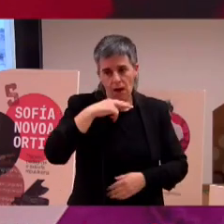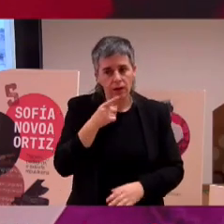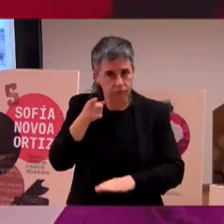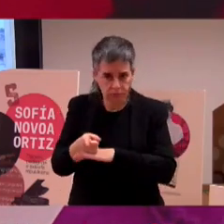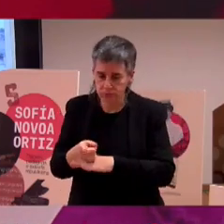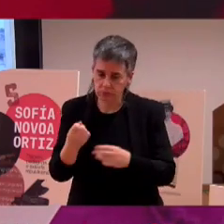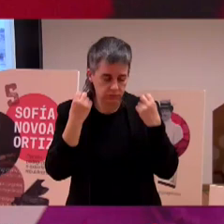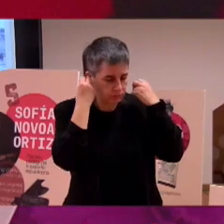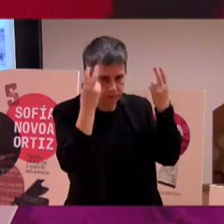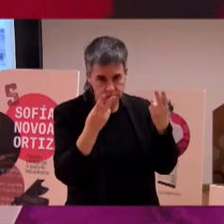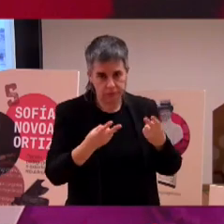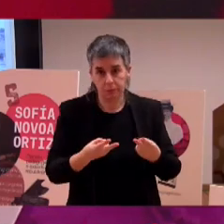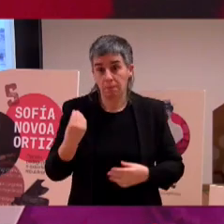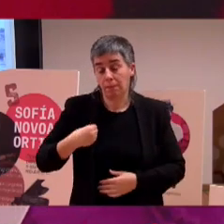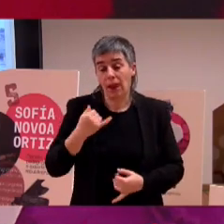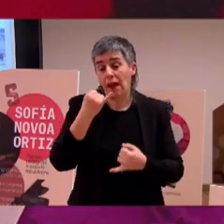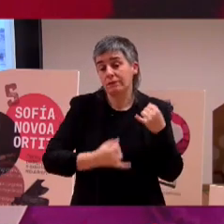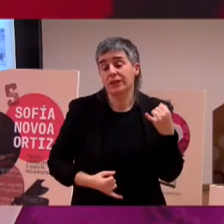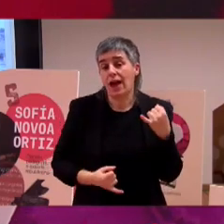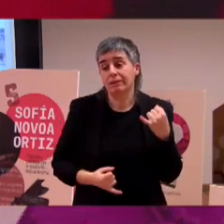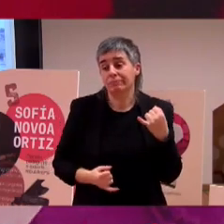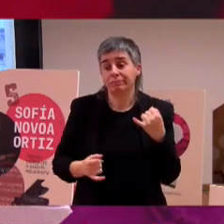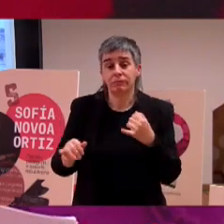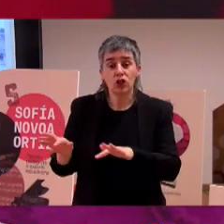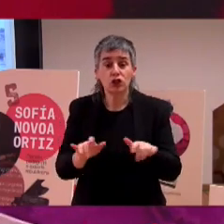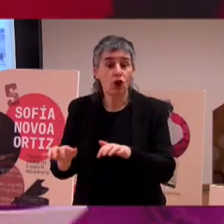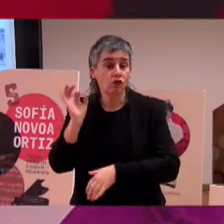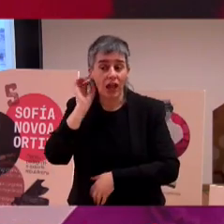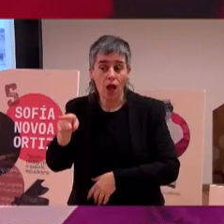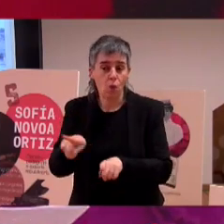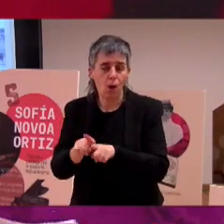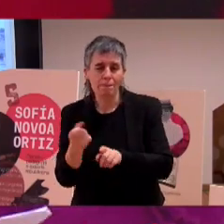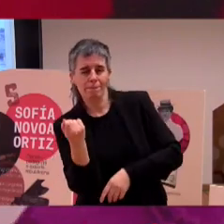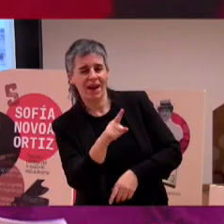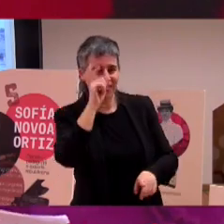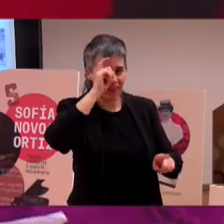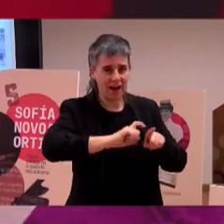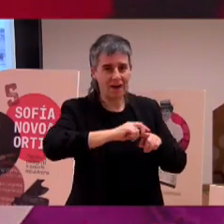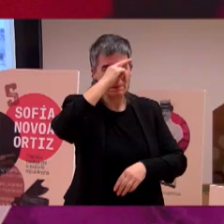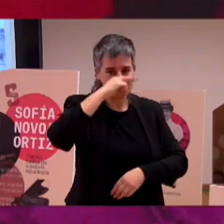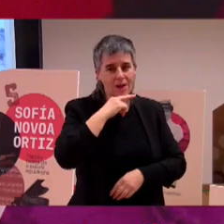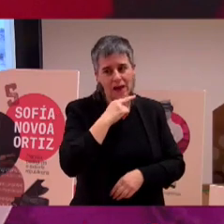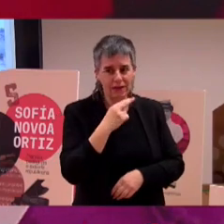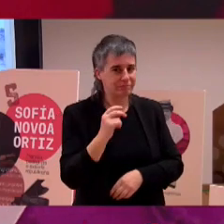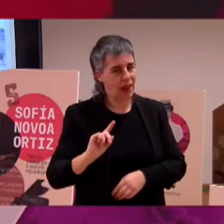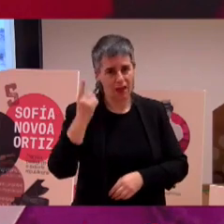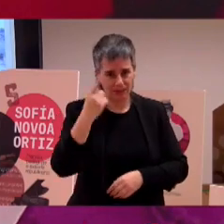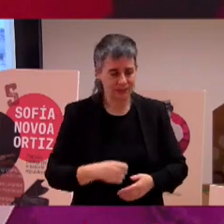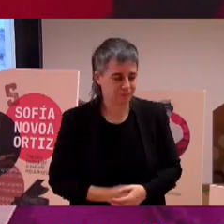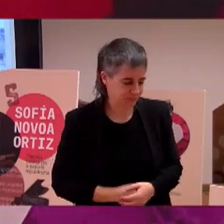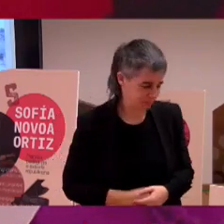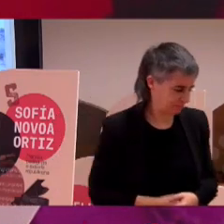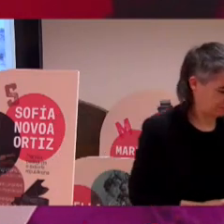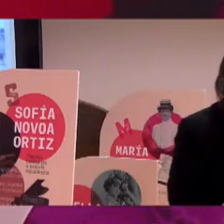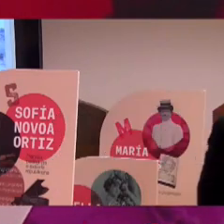fillos tiñan que estudiar. O sea, ao final, ela en realidad era máis parecida ao pai, eu creo que era a máis parecida ao pai de todos, non?